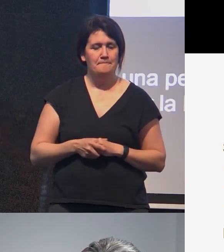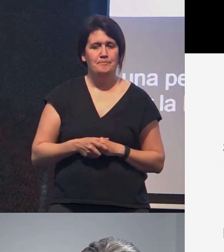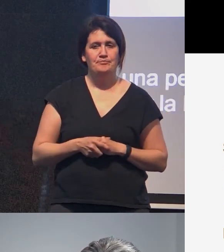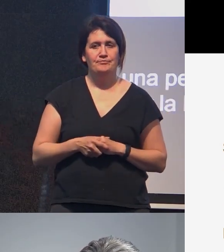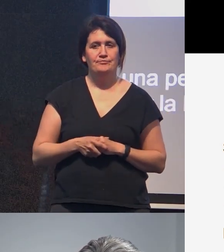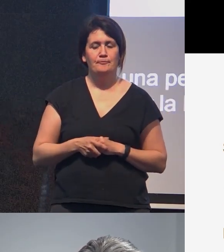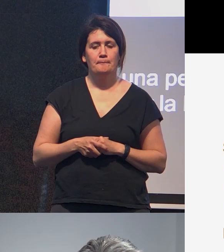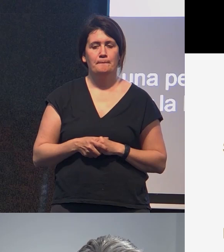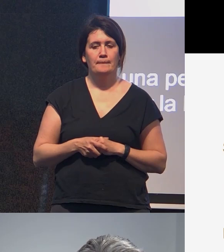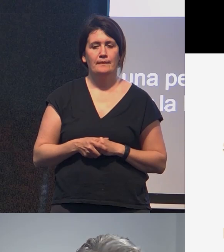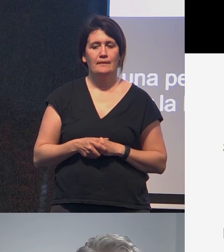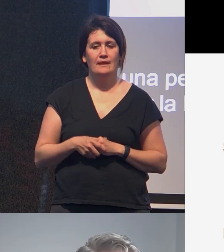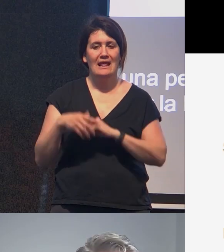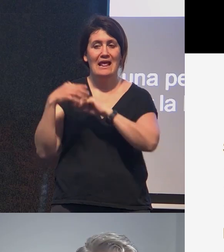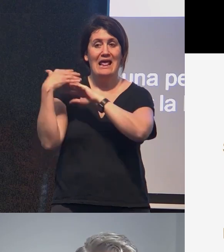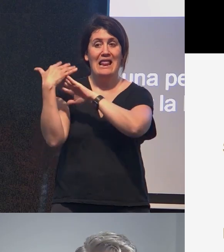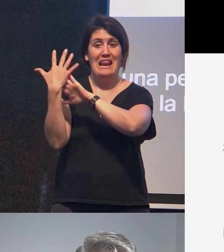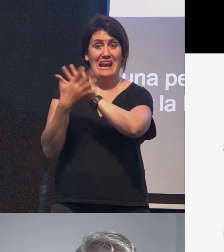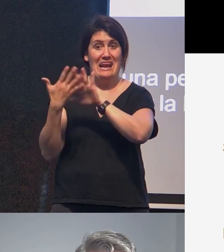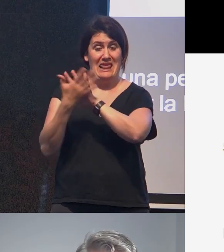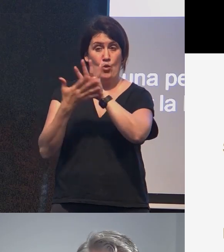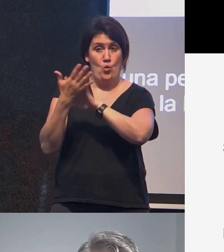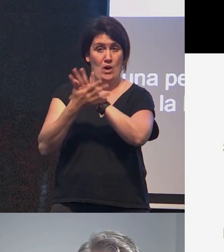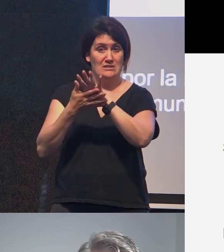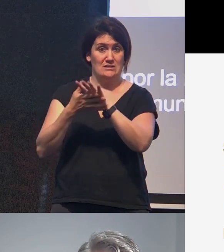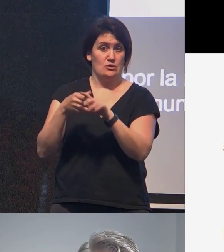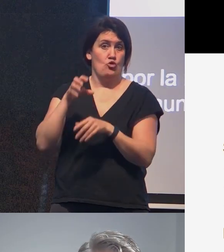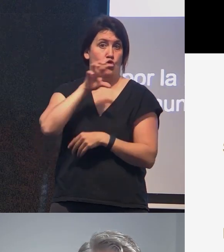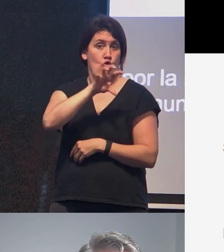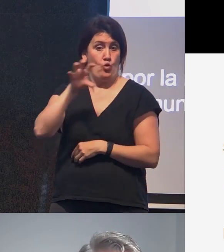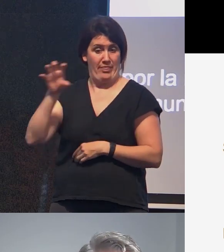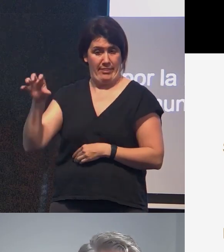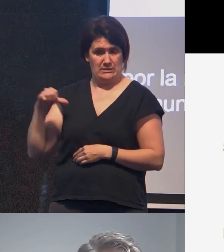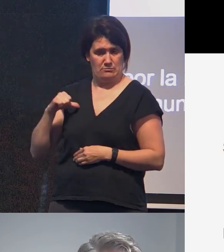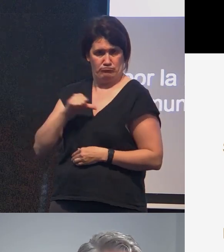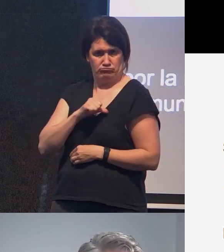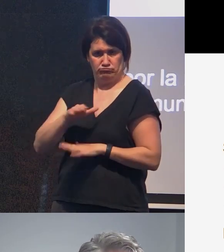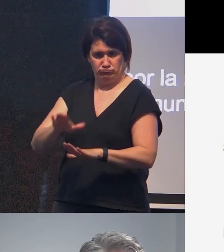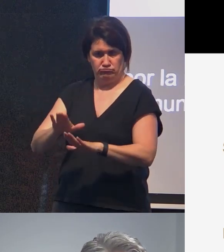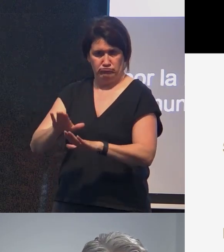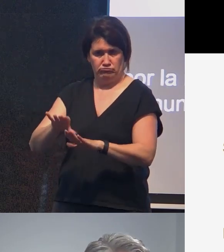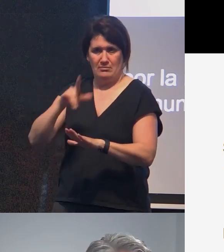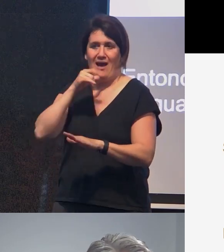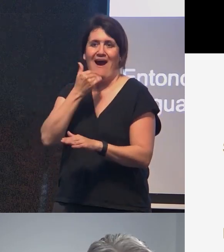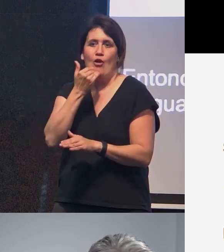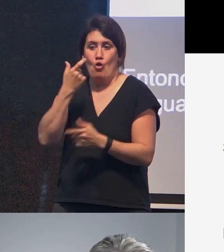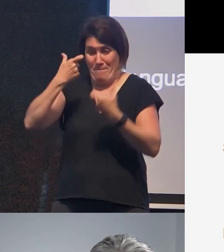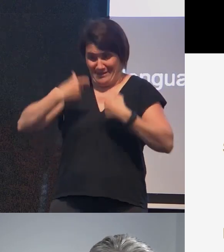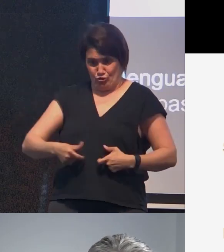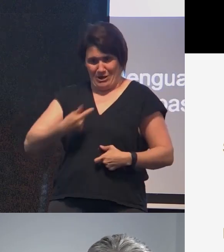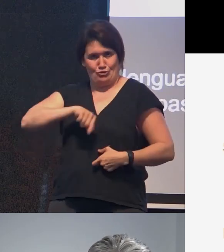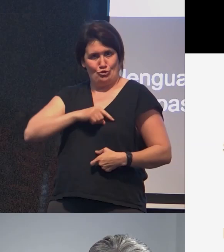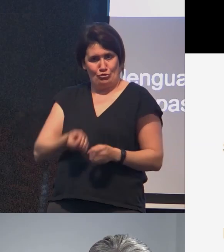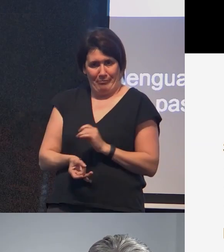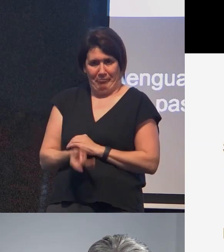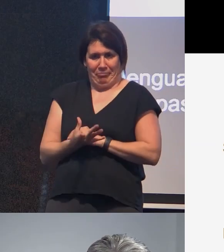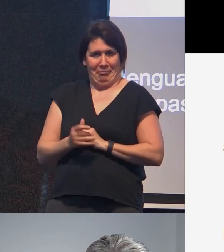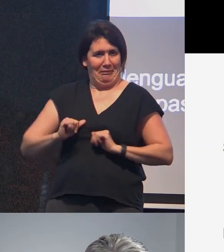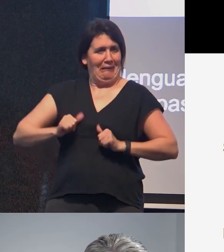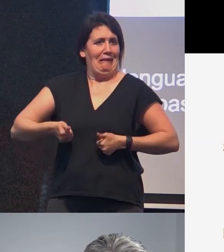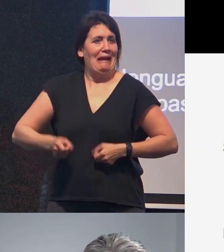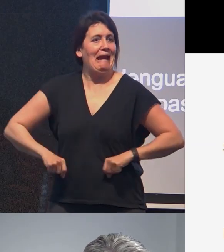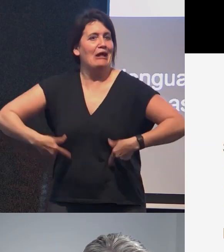Las lenguas aparecen en comunidades humanas. Es algo que hacemos las personas